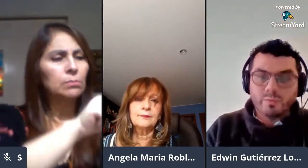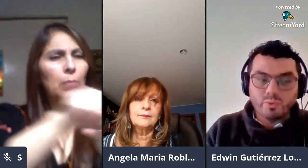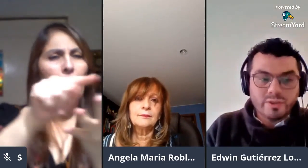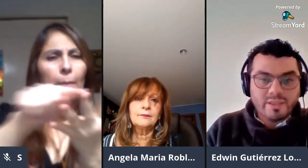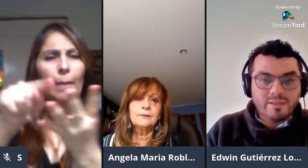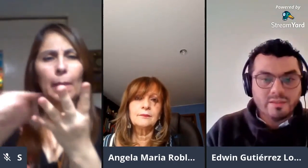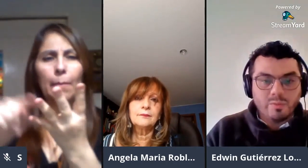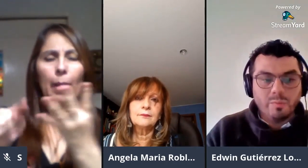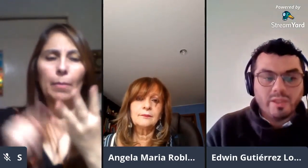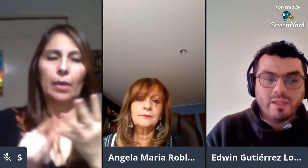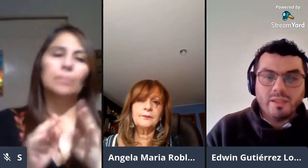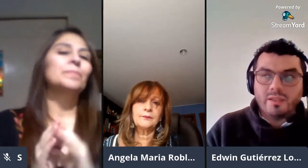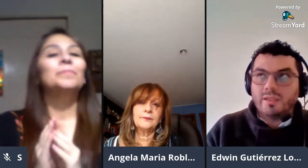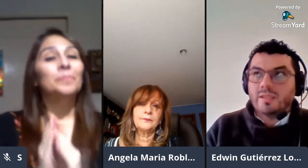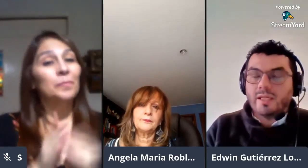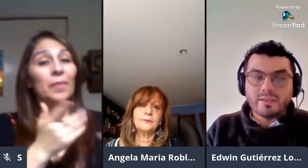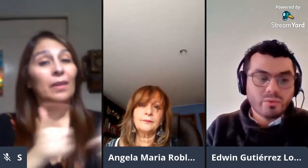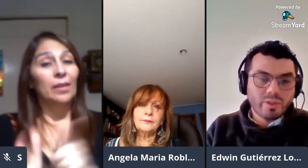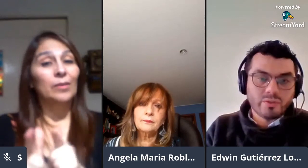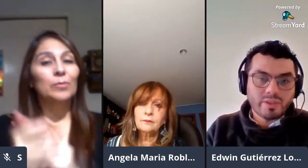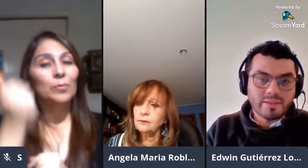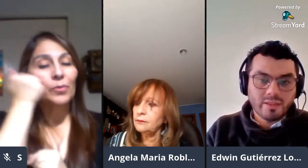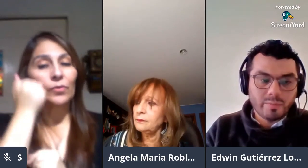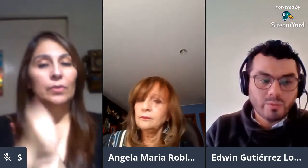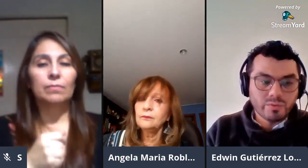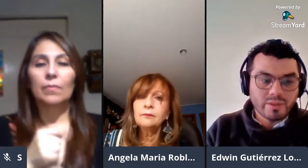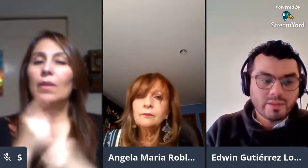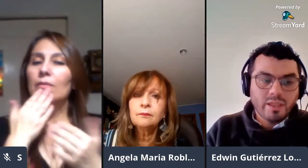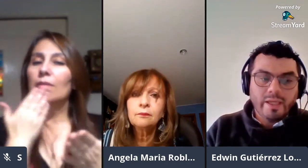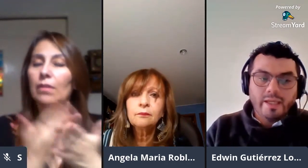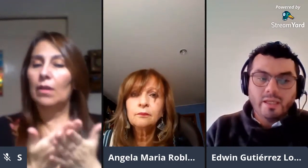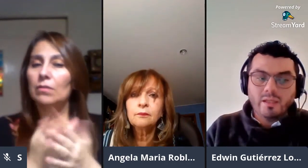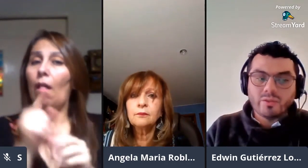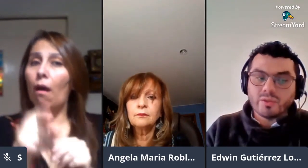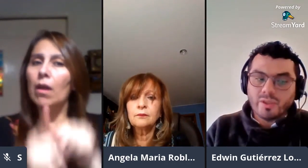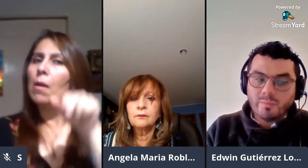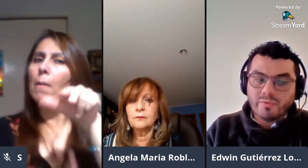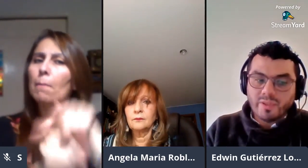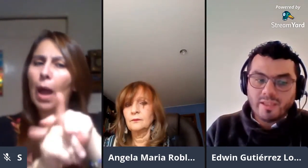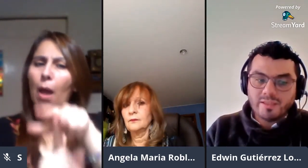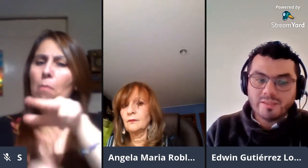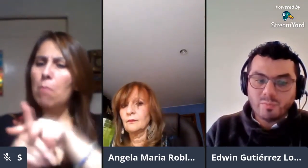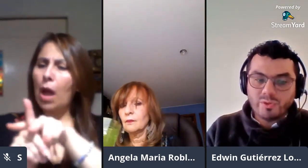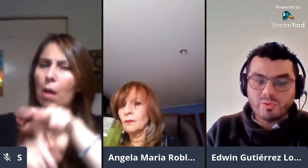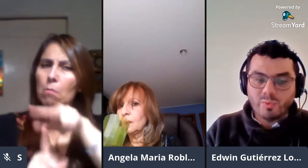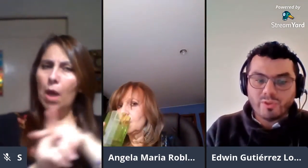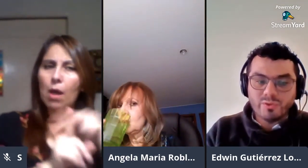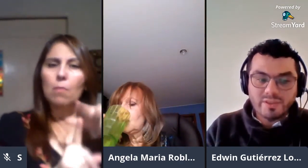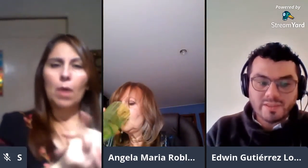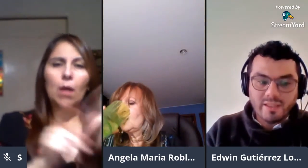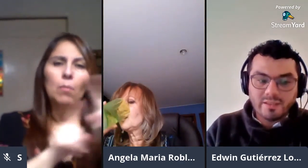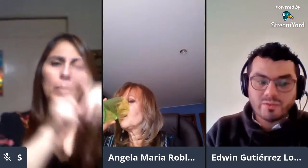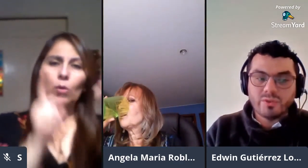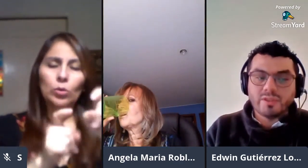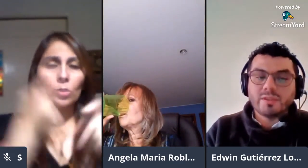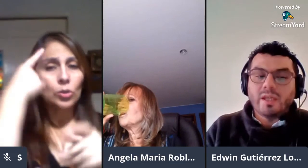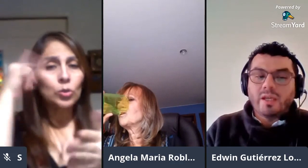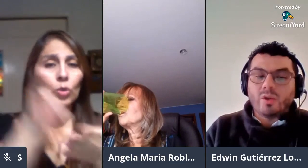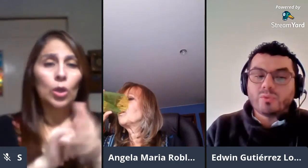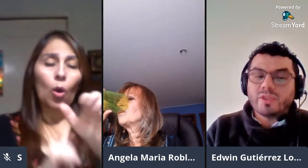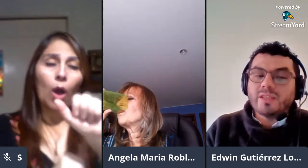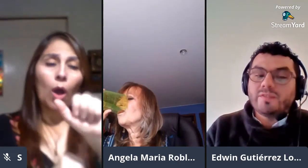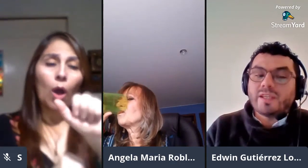Listo, profe, muchas gracias. Y mira que de ahí surgen otra serie de preguntas, y yo creo que la profe Alanis nos puede contestar esto, y